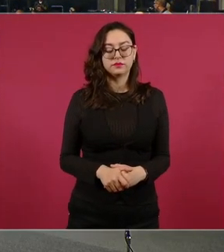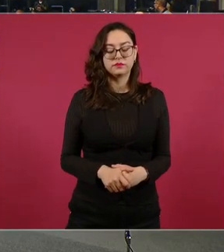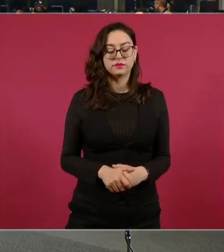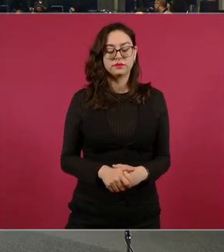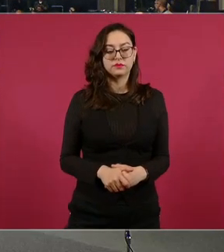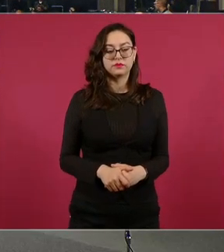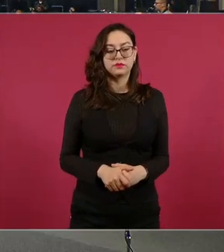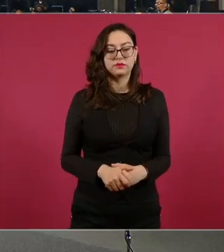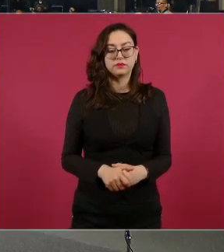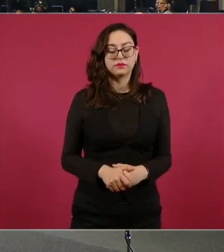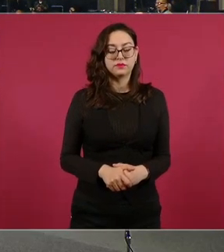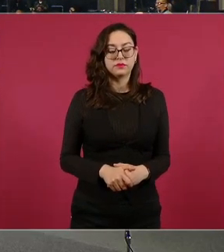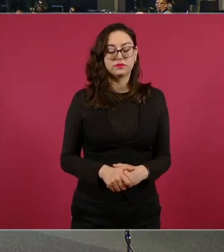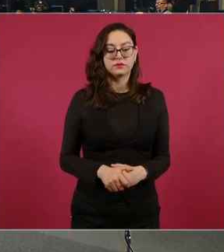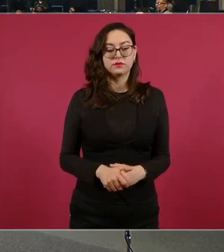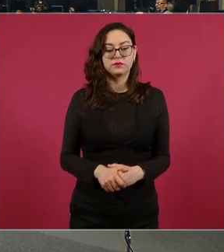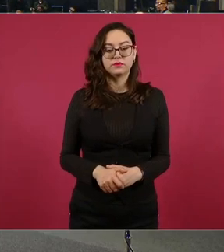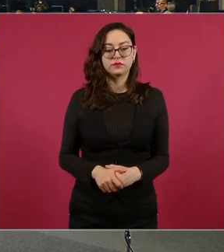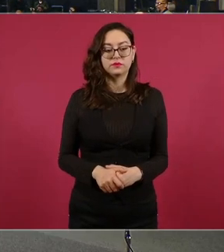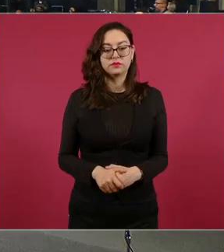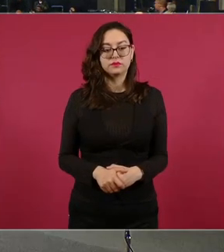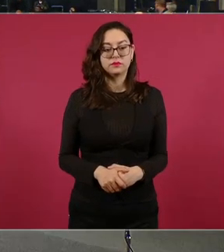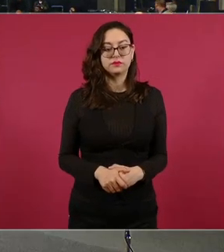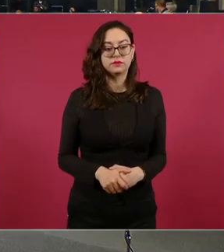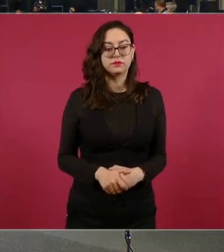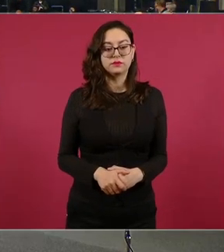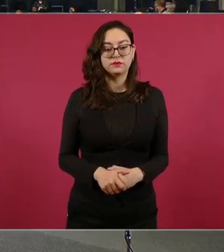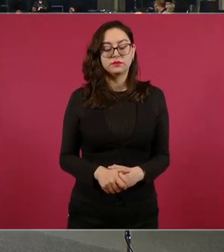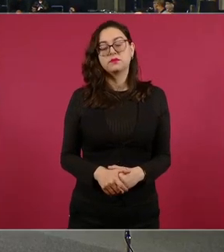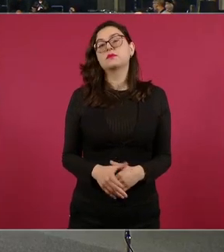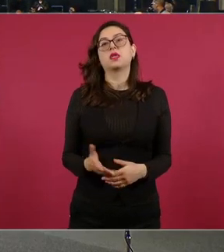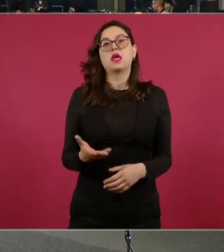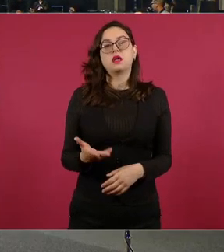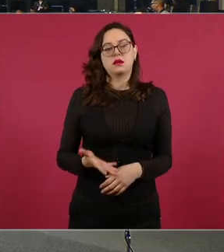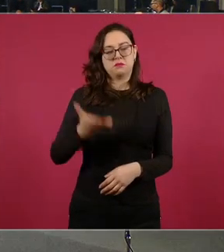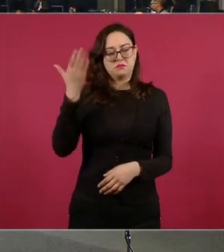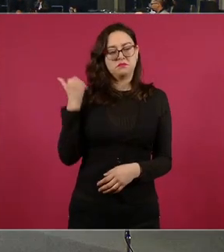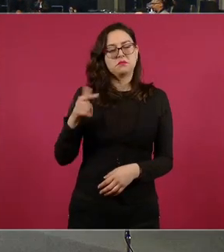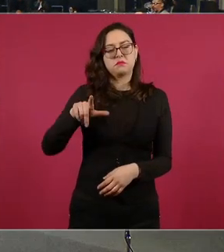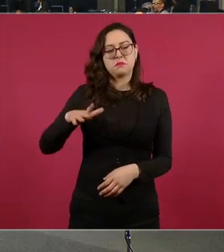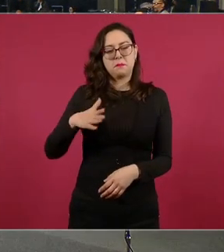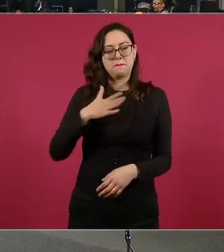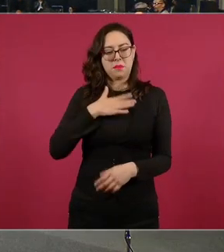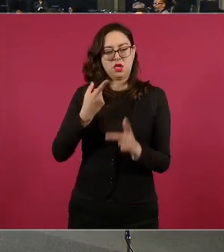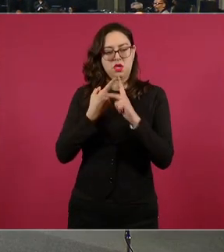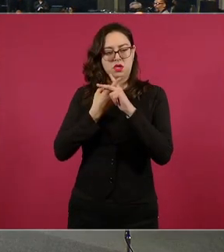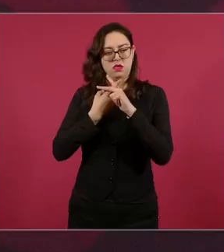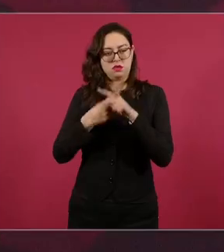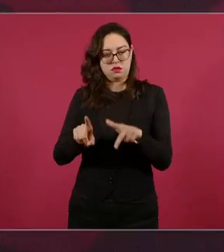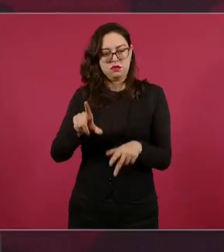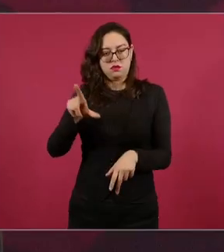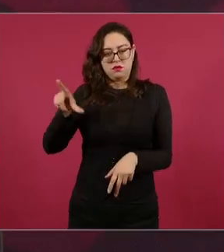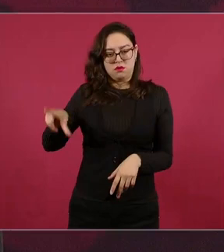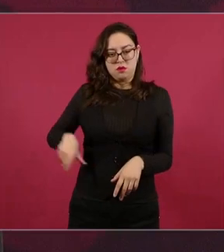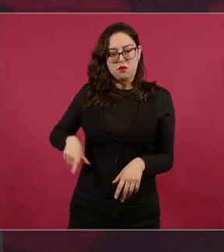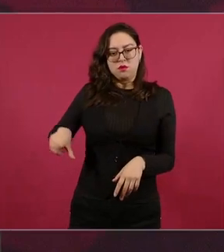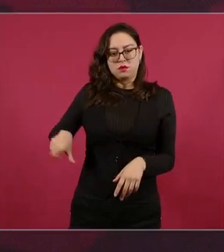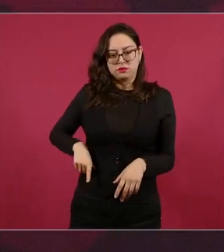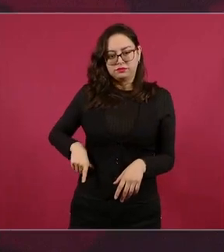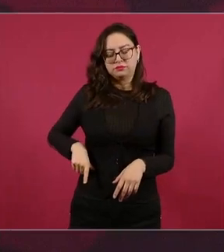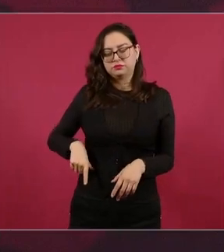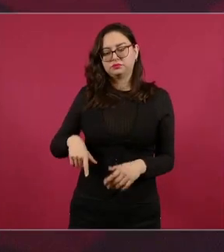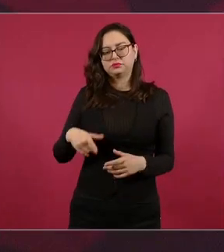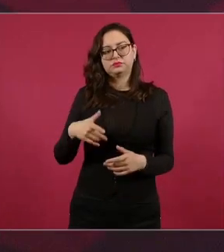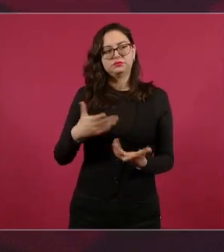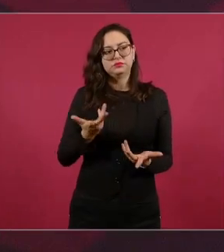a otorgar más becas para especialistas, hubo asociaciones de médicos.